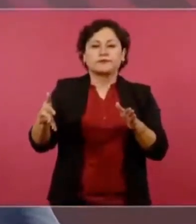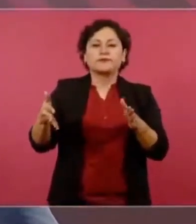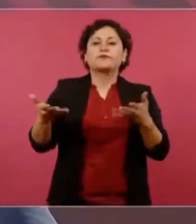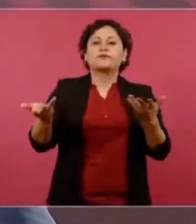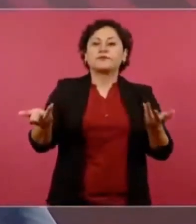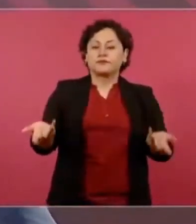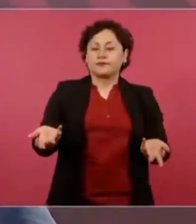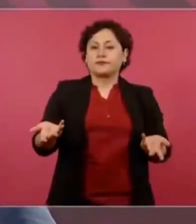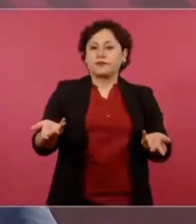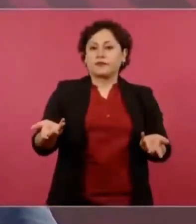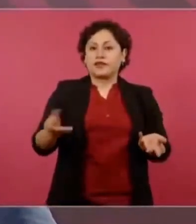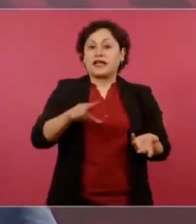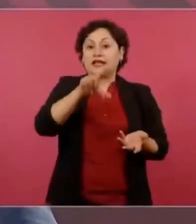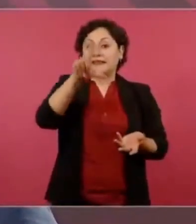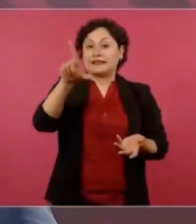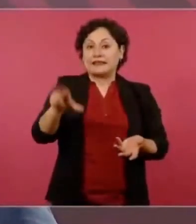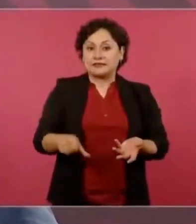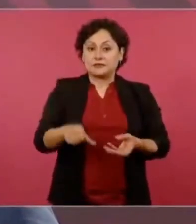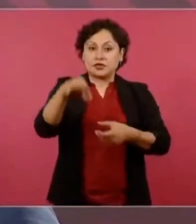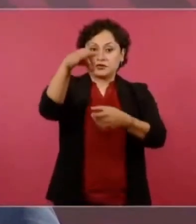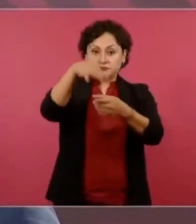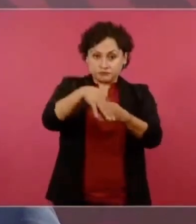imponen con un fraude a Calderón